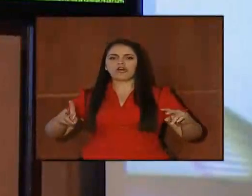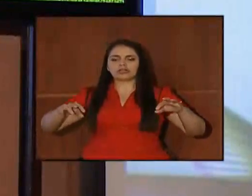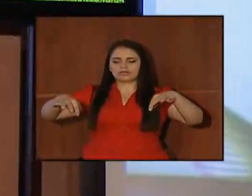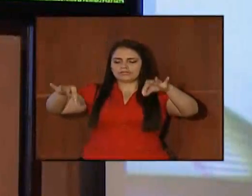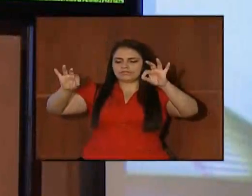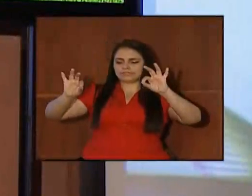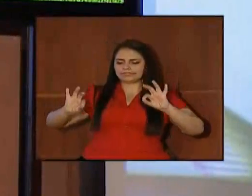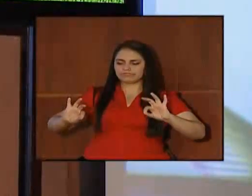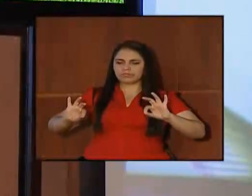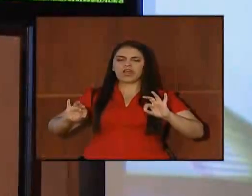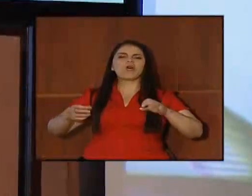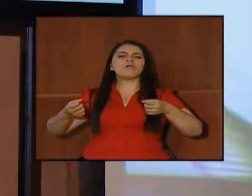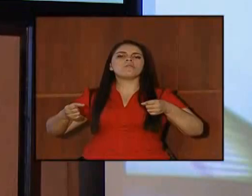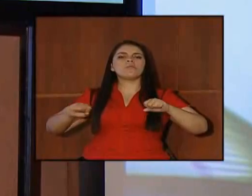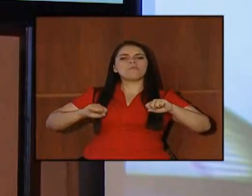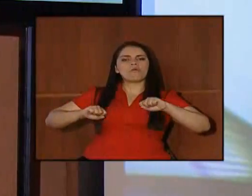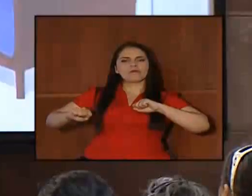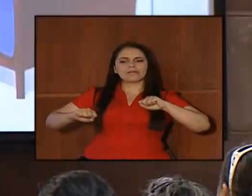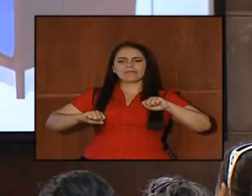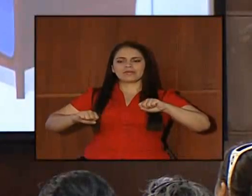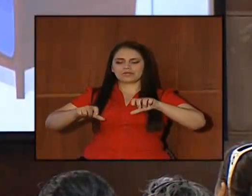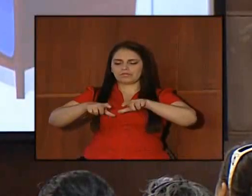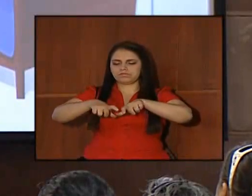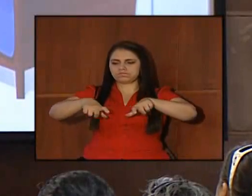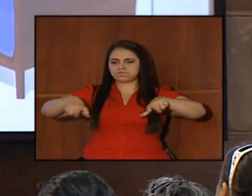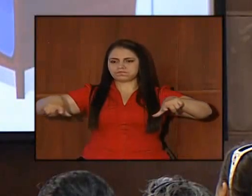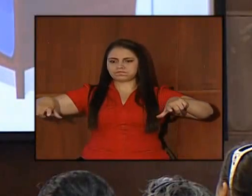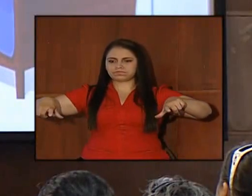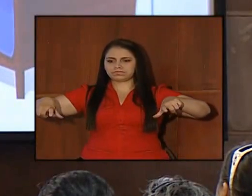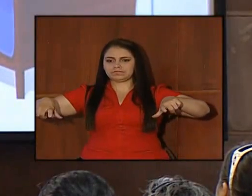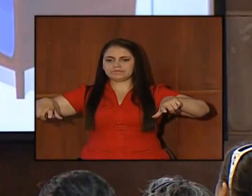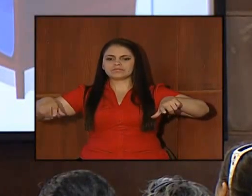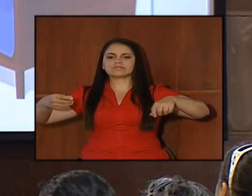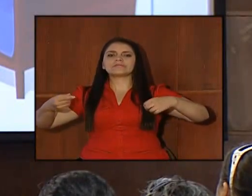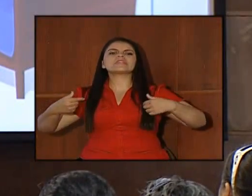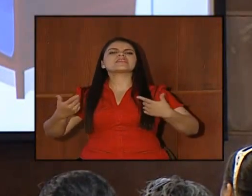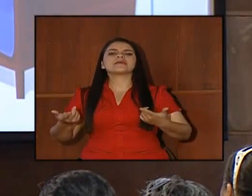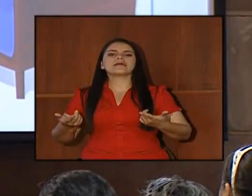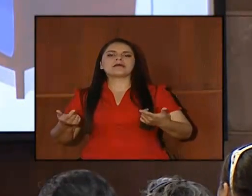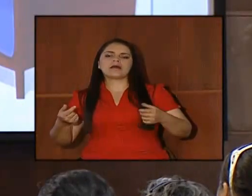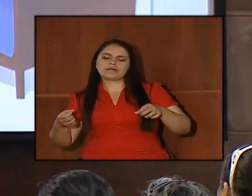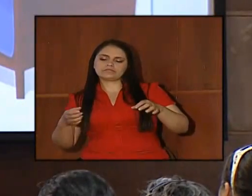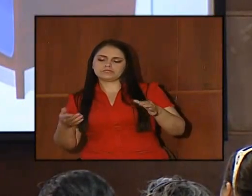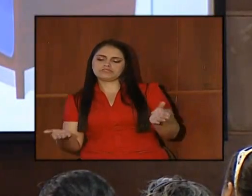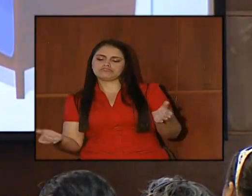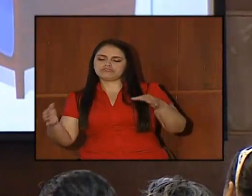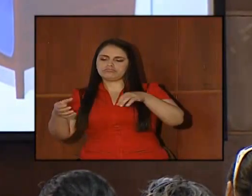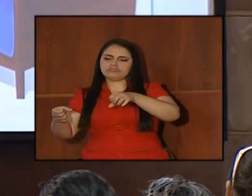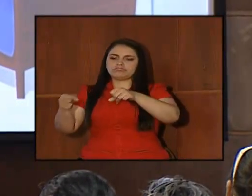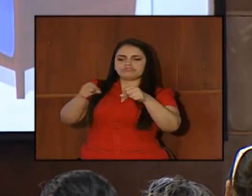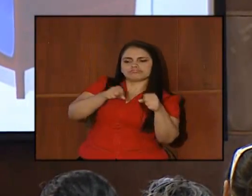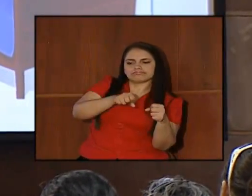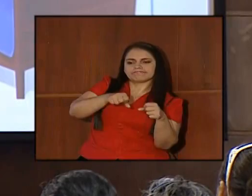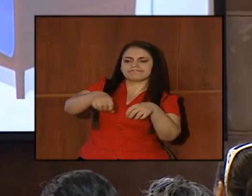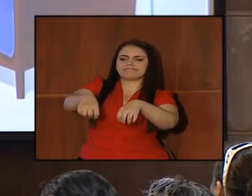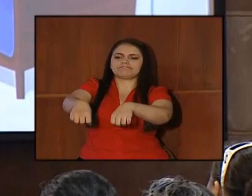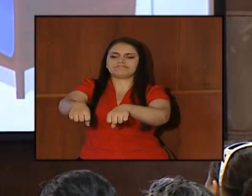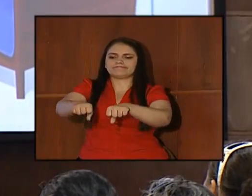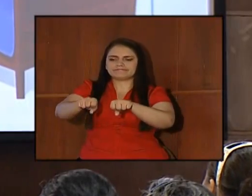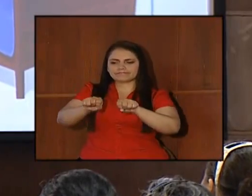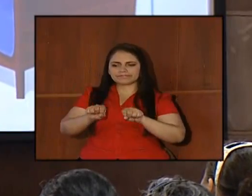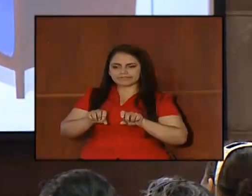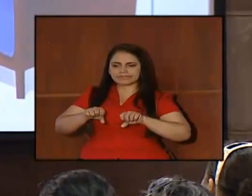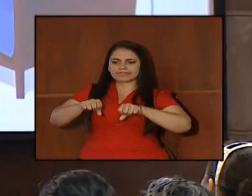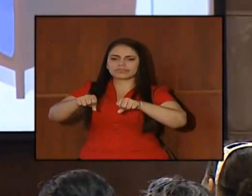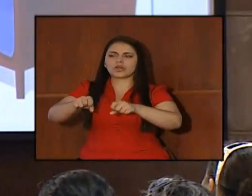acá, una sábana atravesada en la cama que nos va a permitir mover, voltear al paciente mucho más fácil o en determinado momento